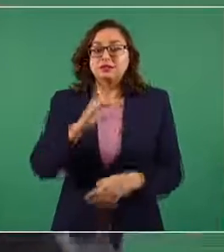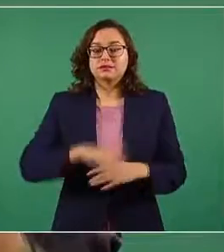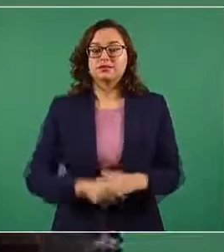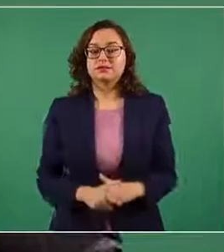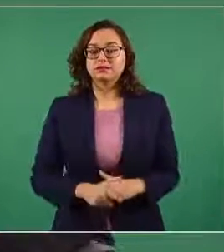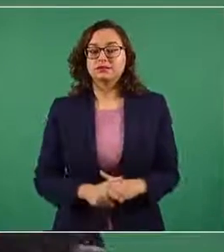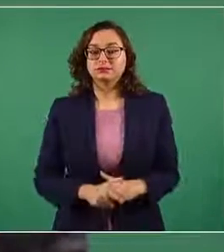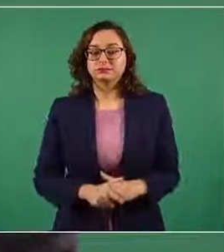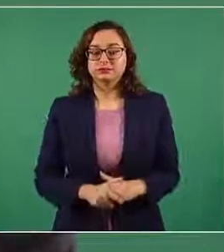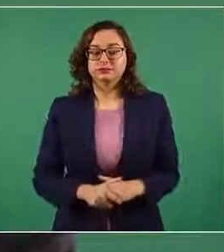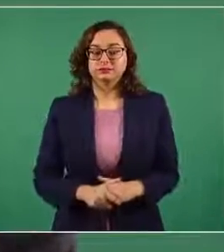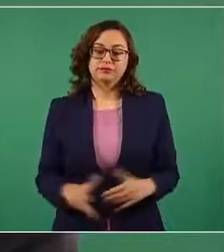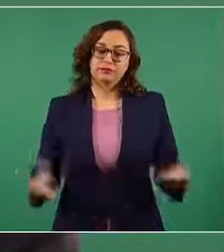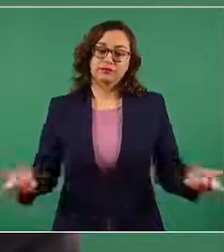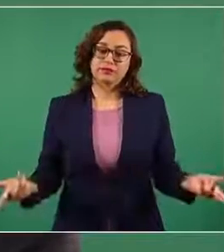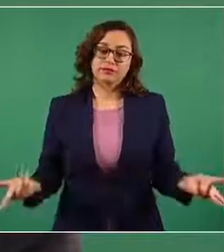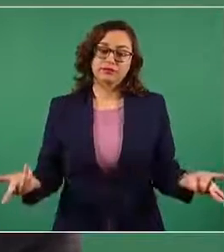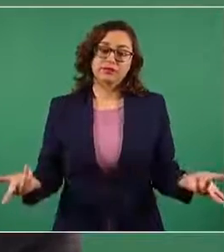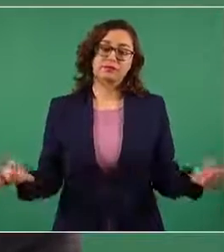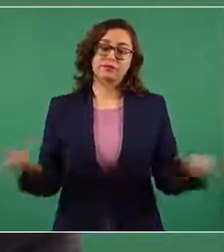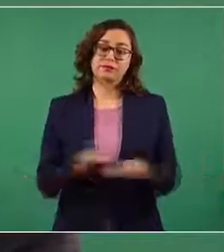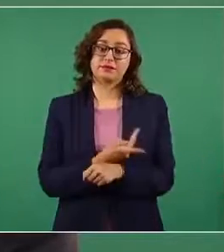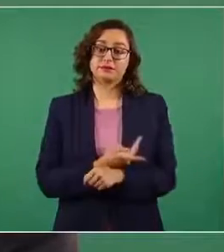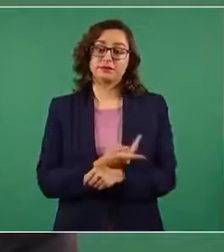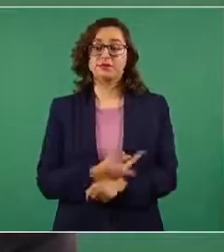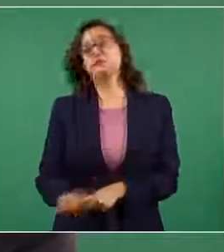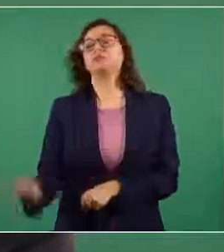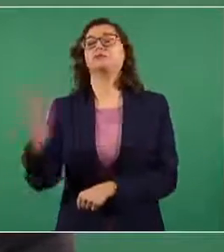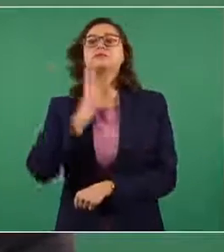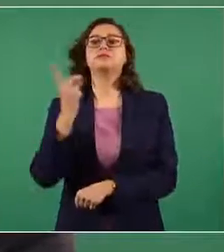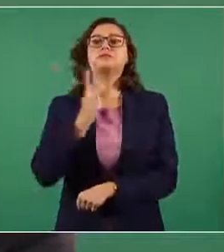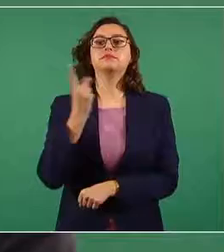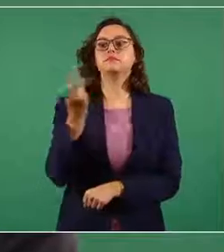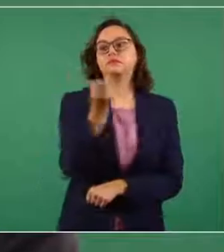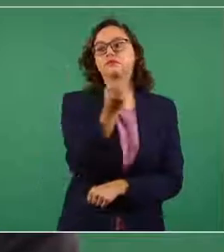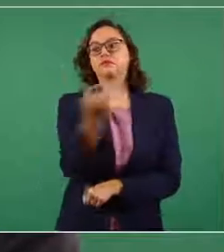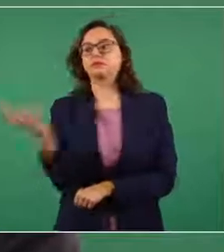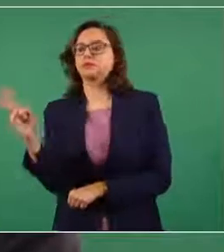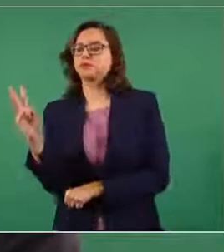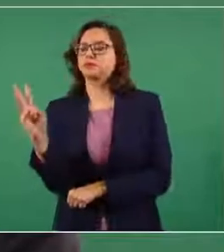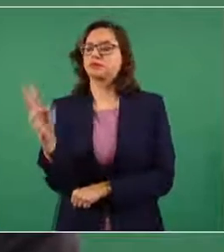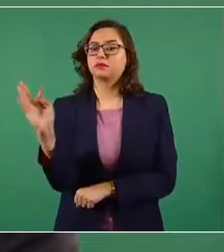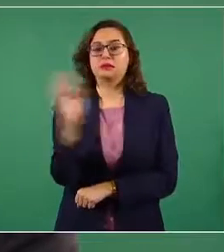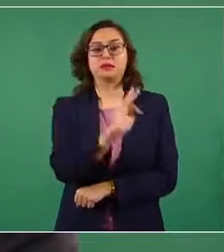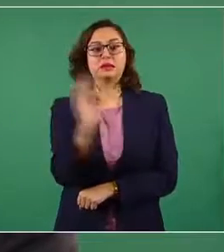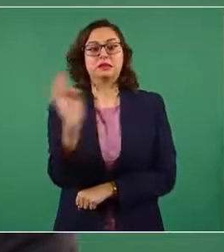porque creo que muchos legisladores no saben